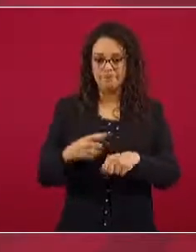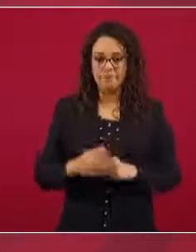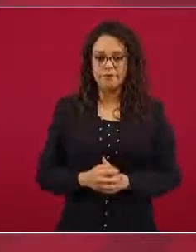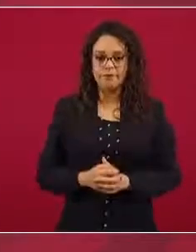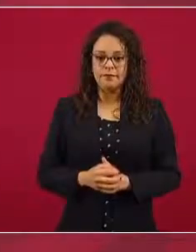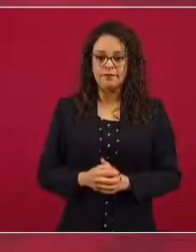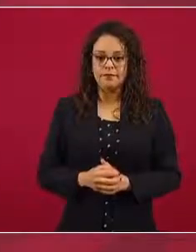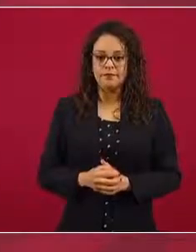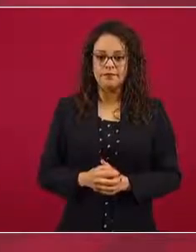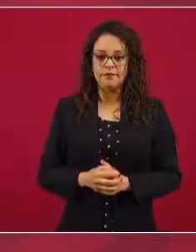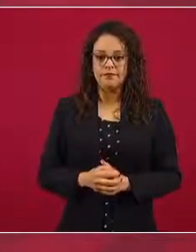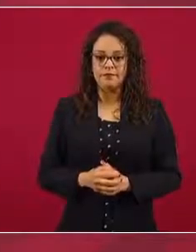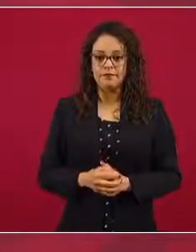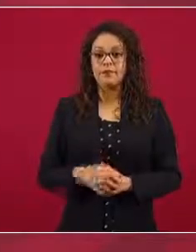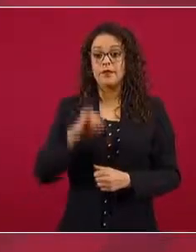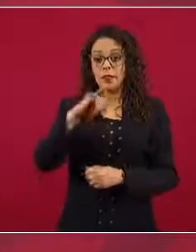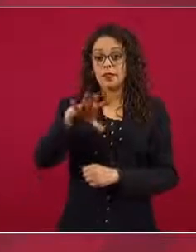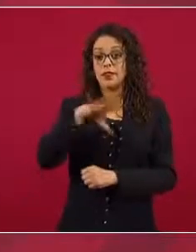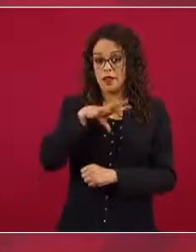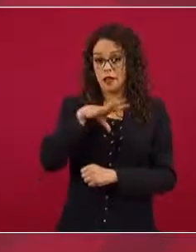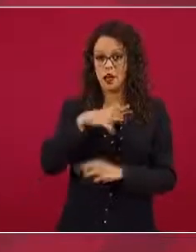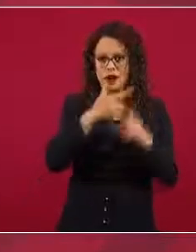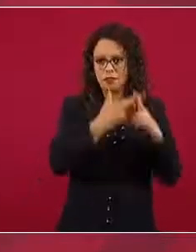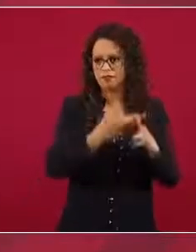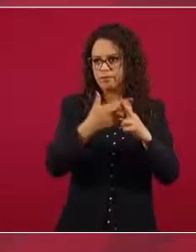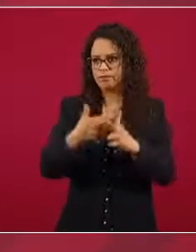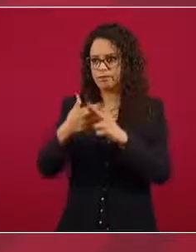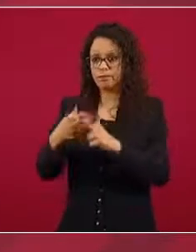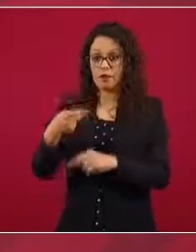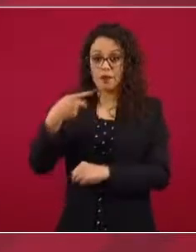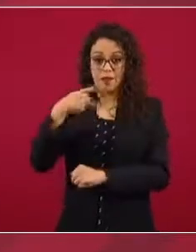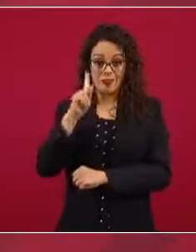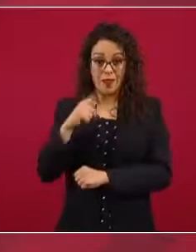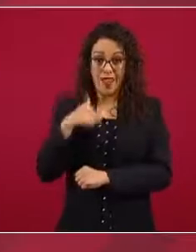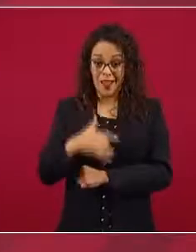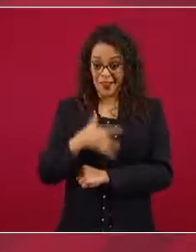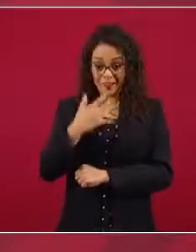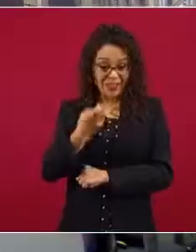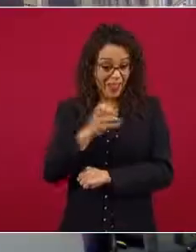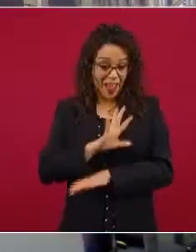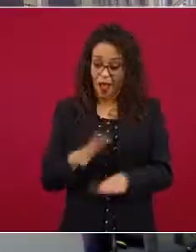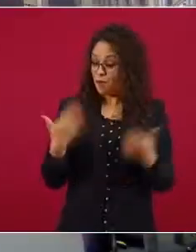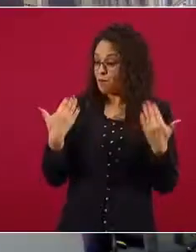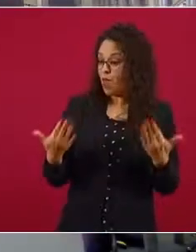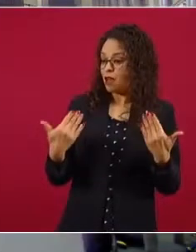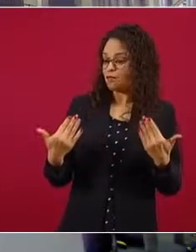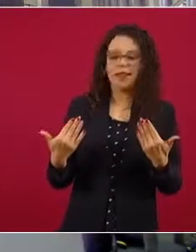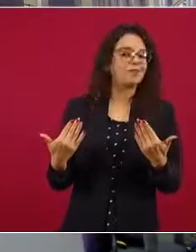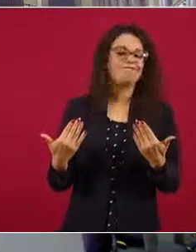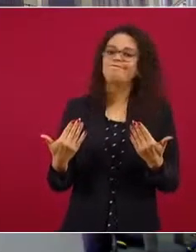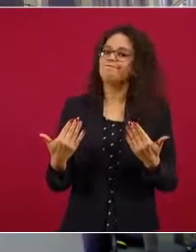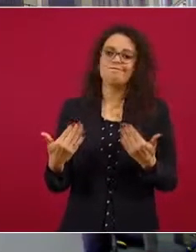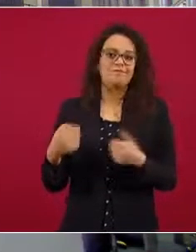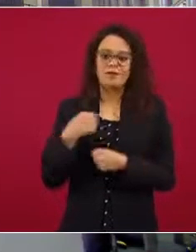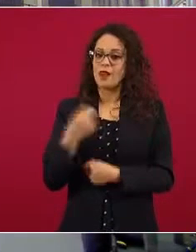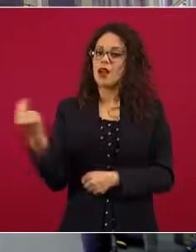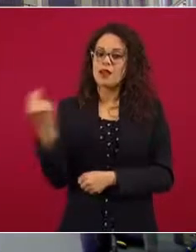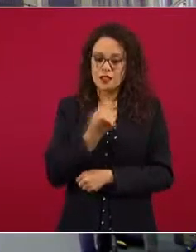Tenemos disponibilidad, pero no queremos confiarnos, queremos estar